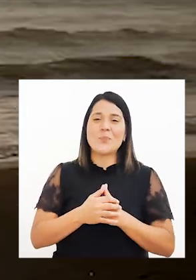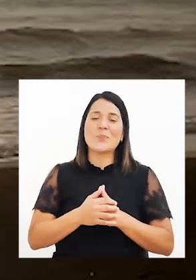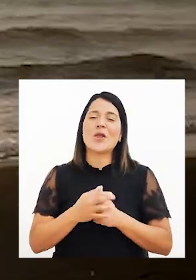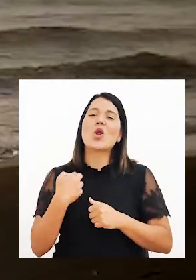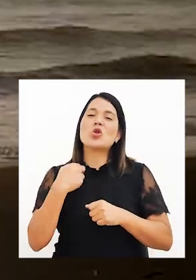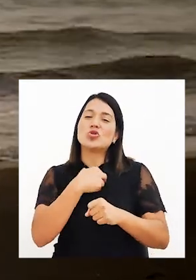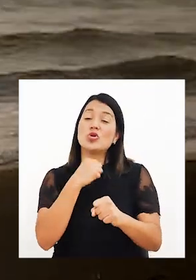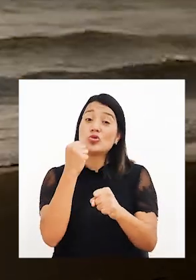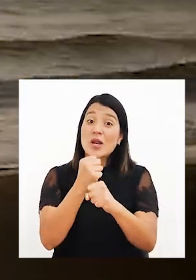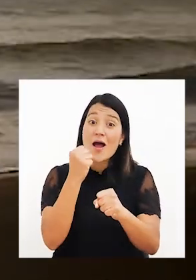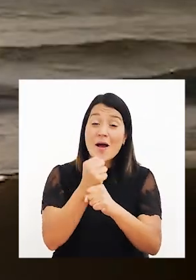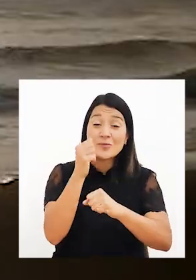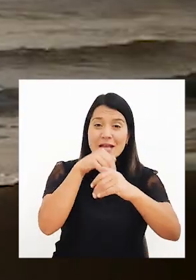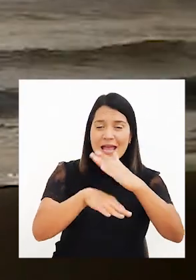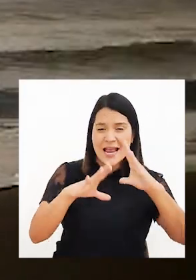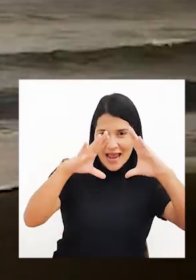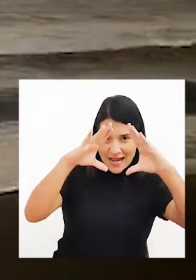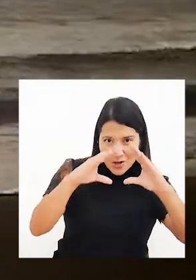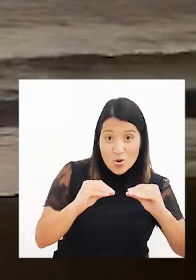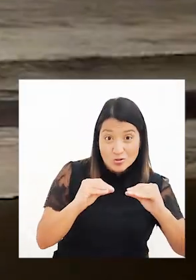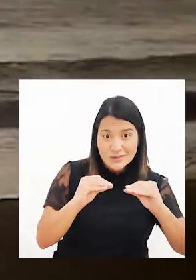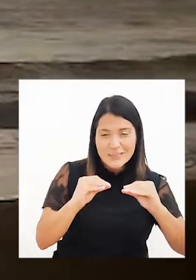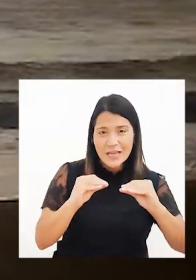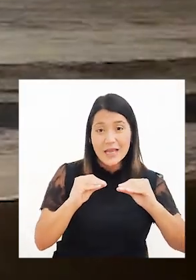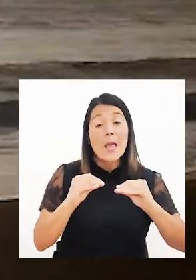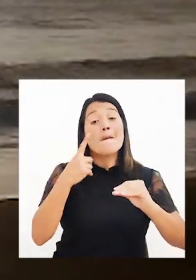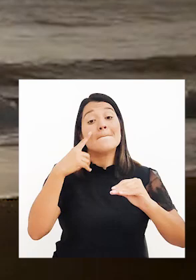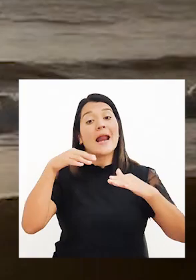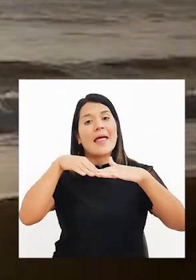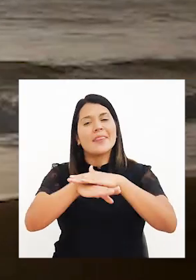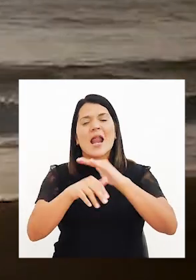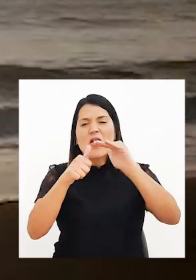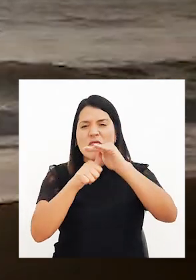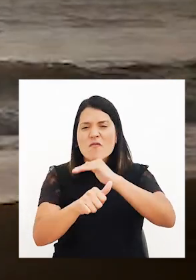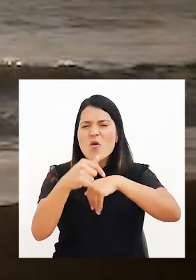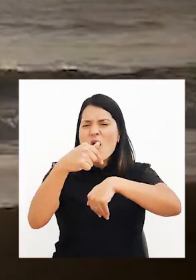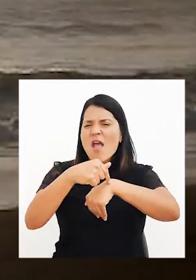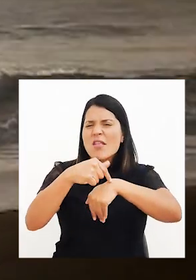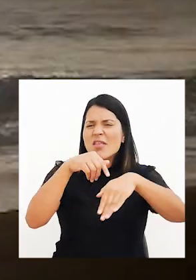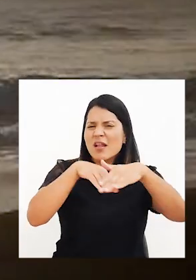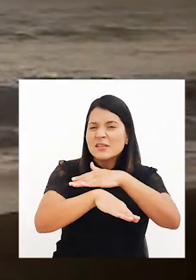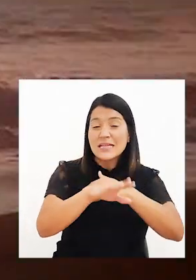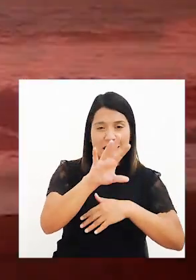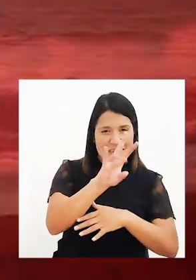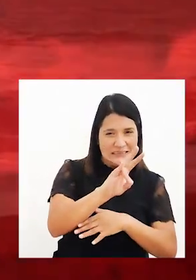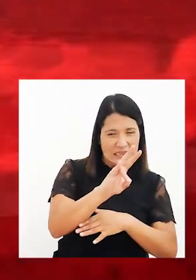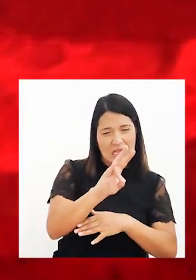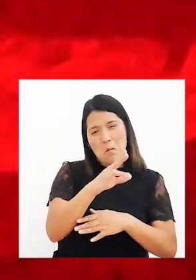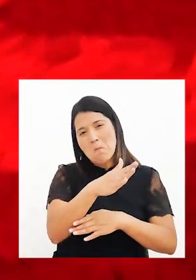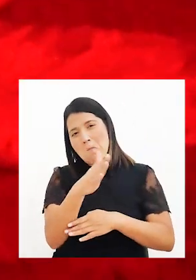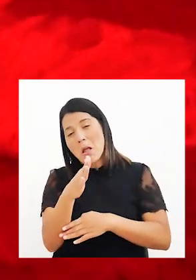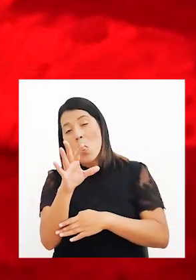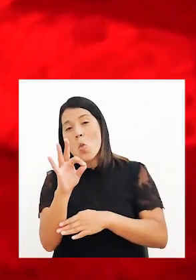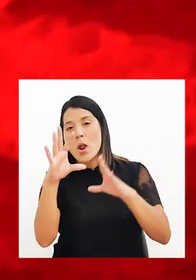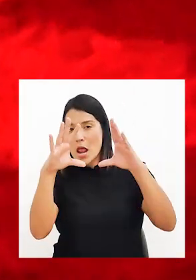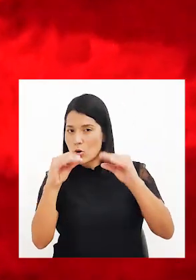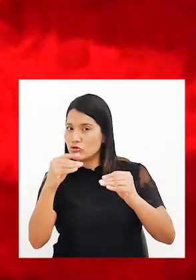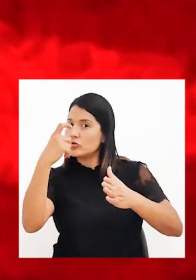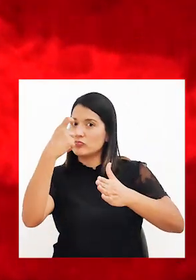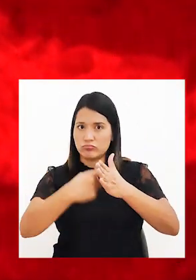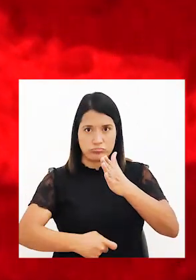Trabajamos por la noche. Al refugio se entra en un horario entre 7 y 9 p.m.